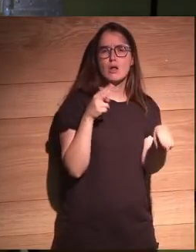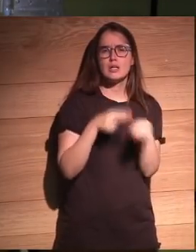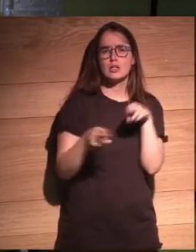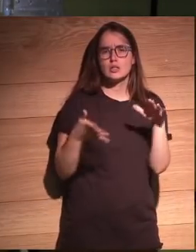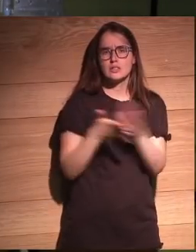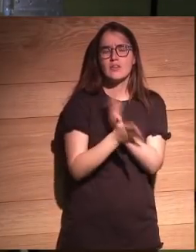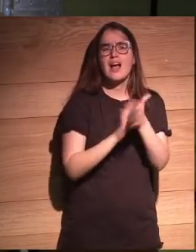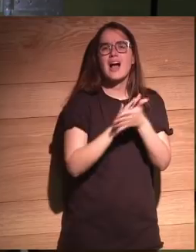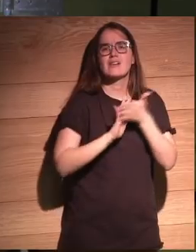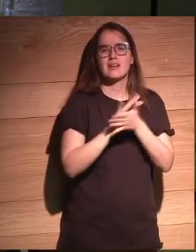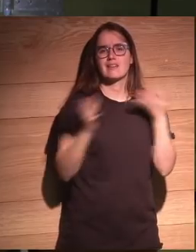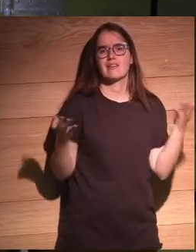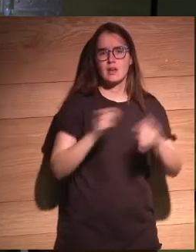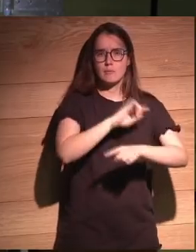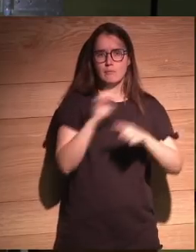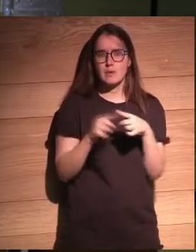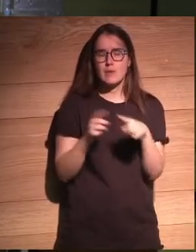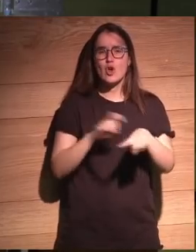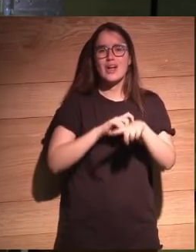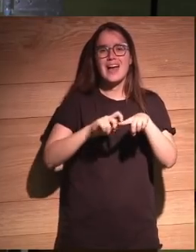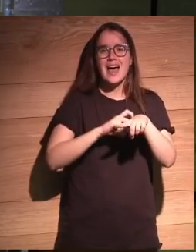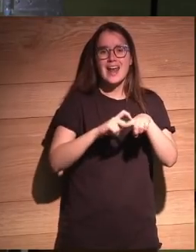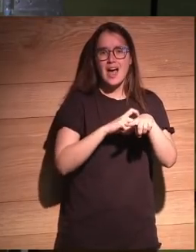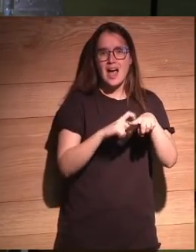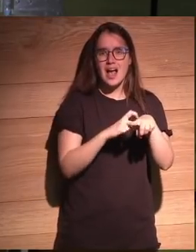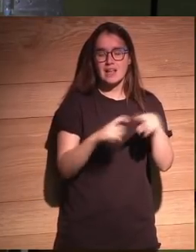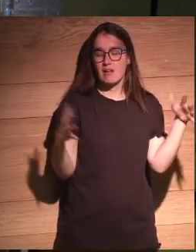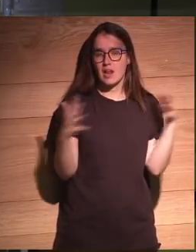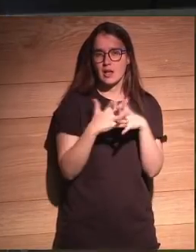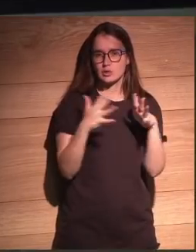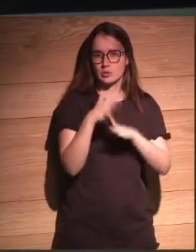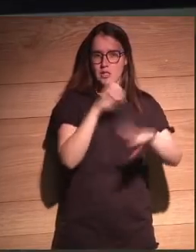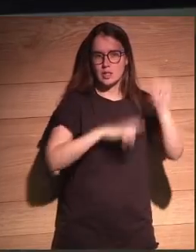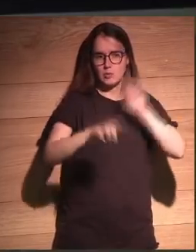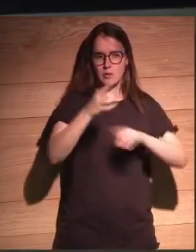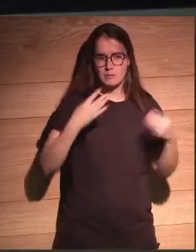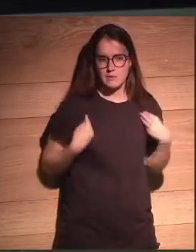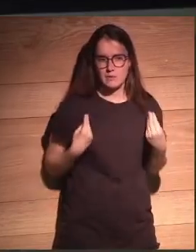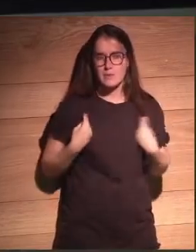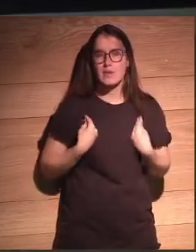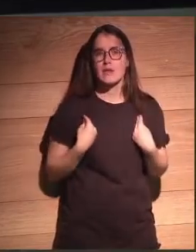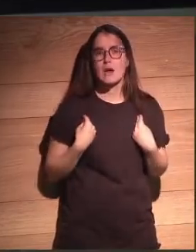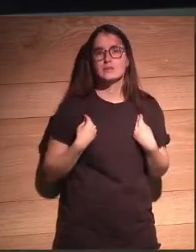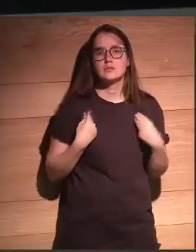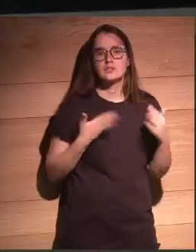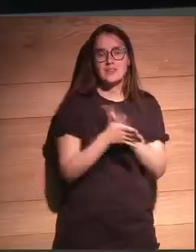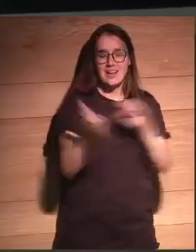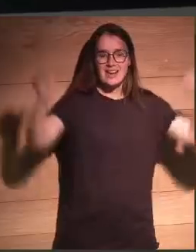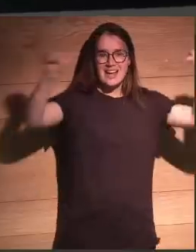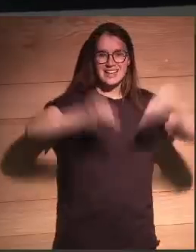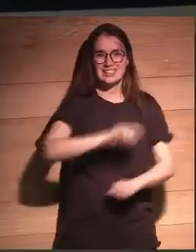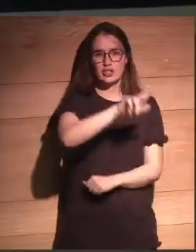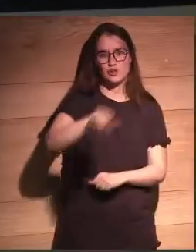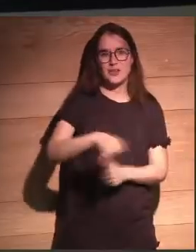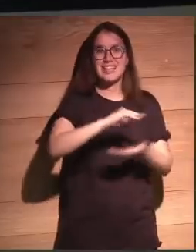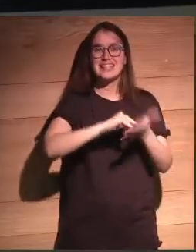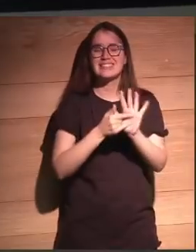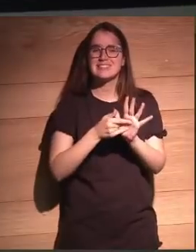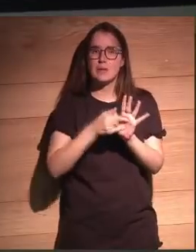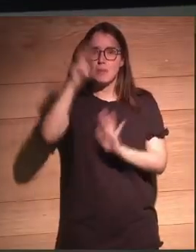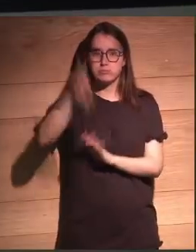nos habla, en primer lugar, del carácter absolutamente estructural del problema de la vivienda. No es la crisis, es el sistema, decía uno de